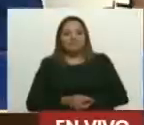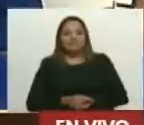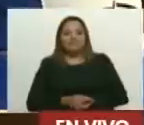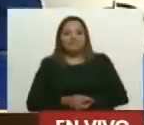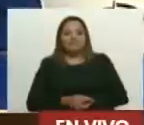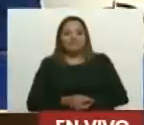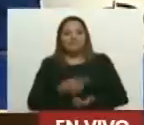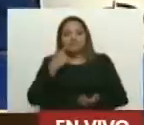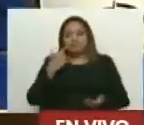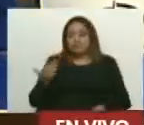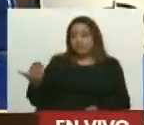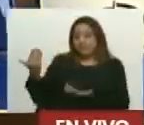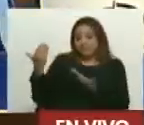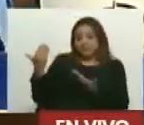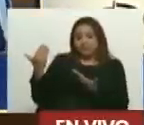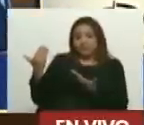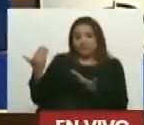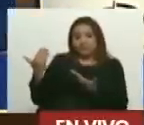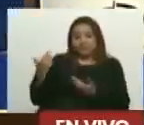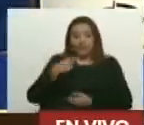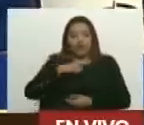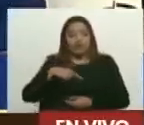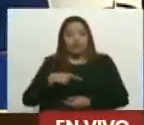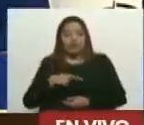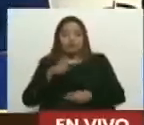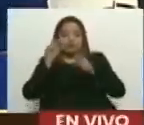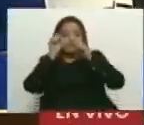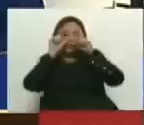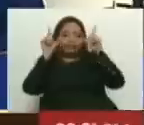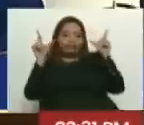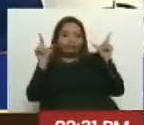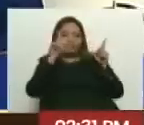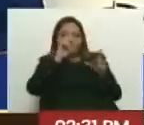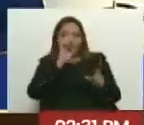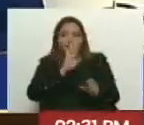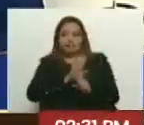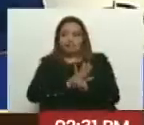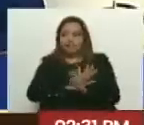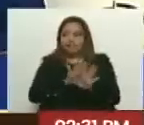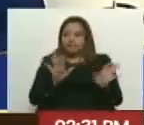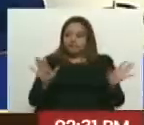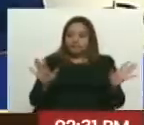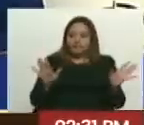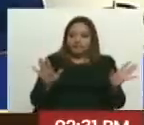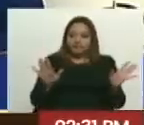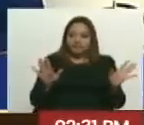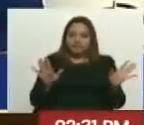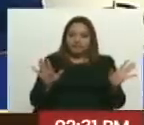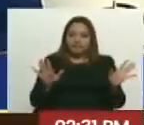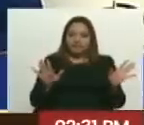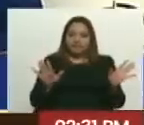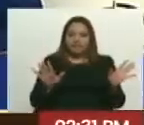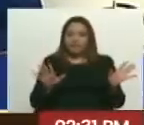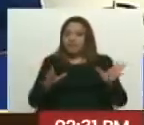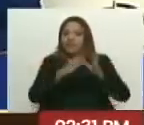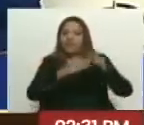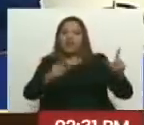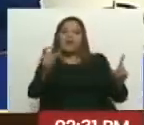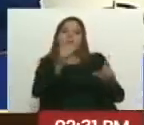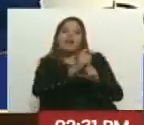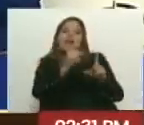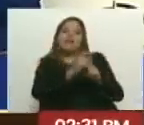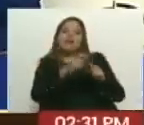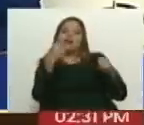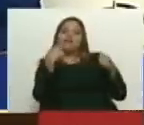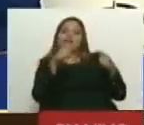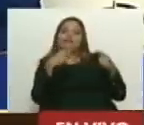Bueno. Yo creo que quedamos sin palabras, vista el abecedario de ofensas